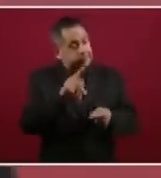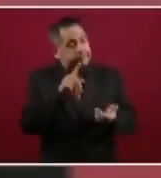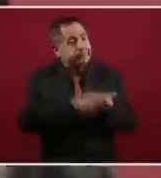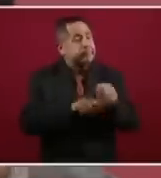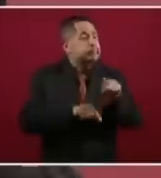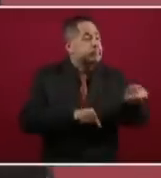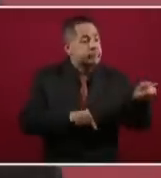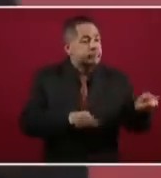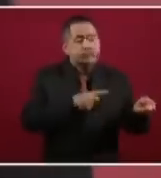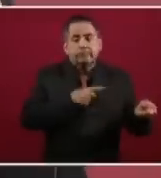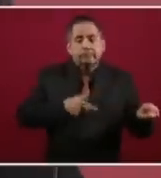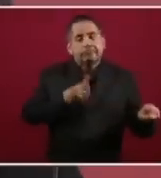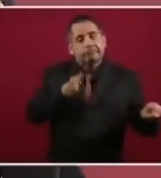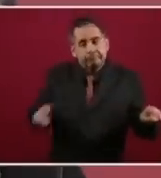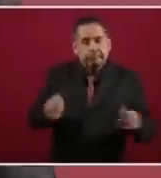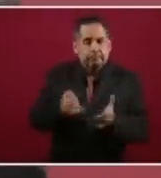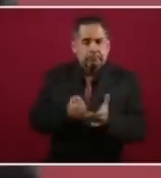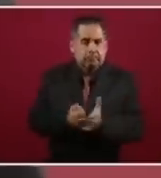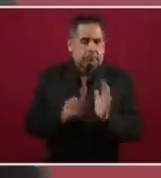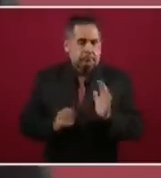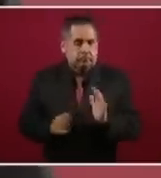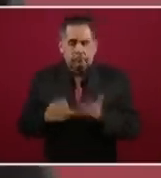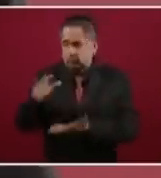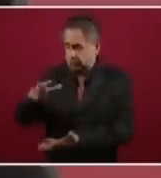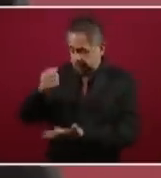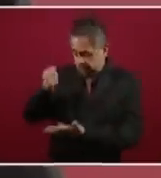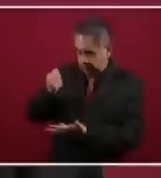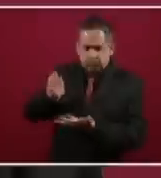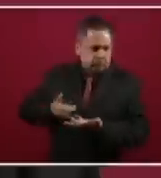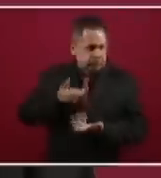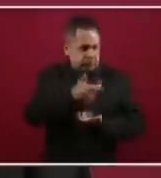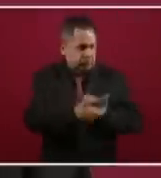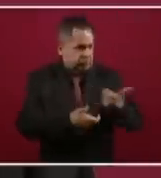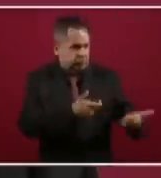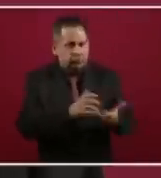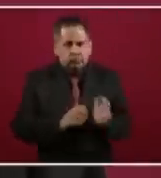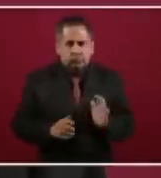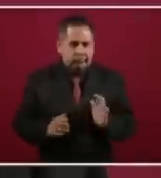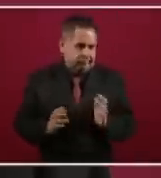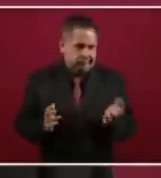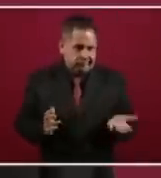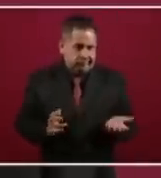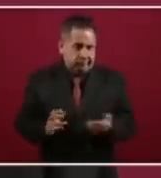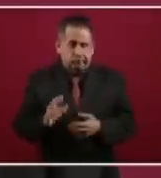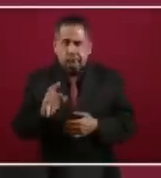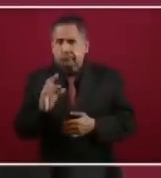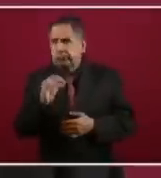el presupuesto para ese propósito. No tiene por qué